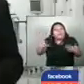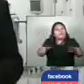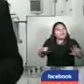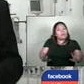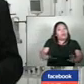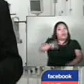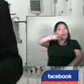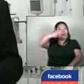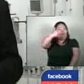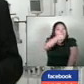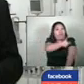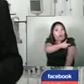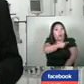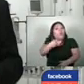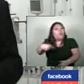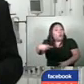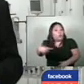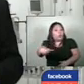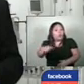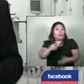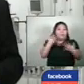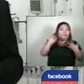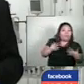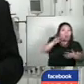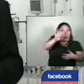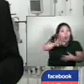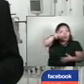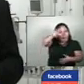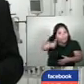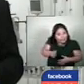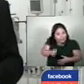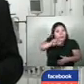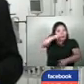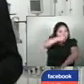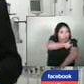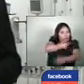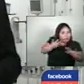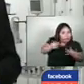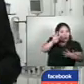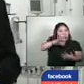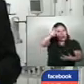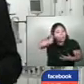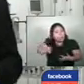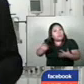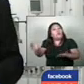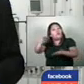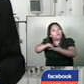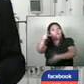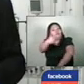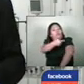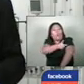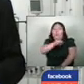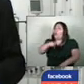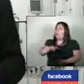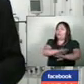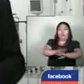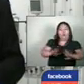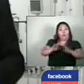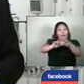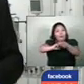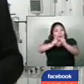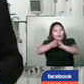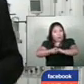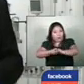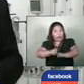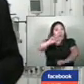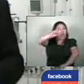de la tercera dosis a partir del cuarto mes de haber recibido su segunda dosis. En este caso, vamos a poder tener los salvadoreños la oportunidad de recibir